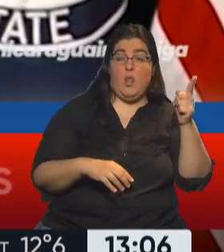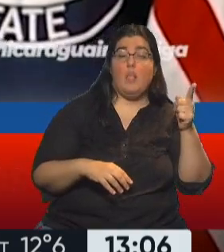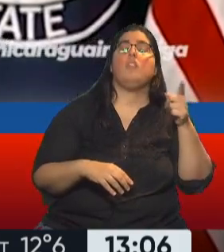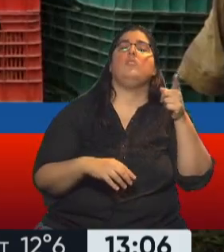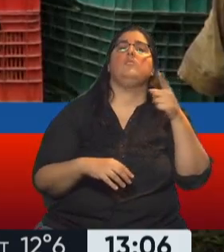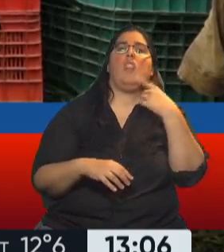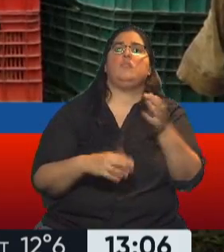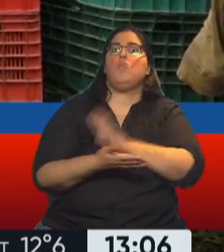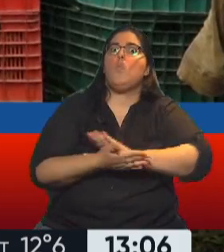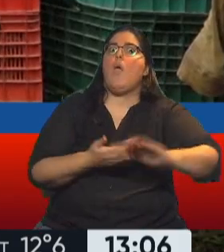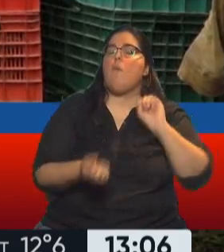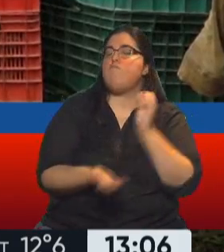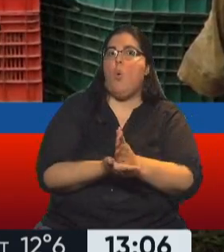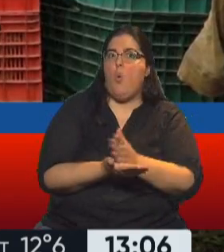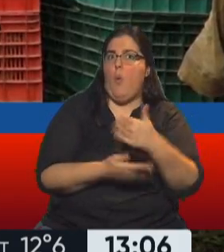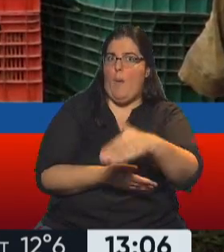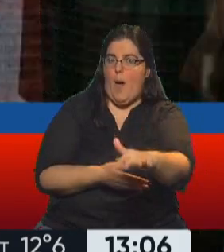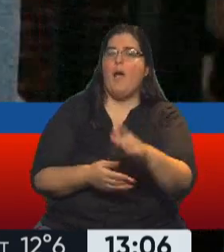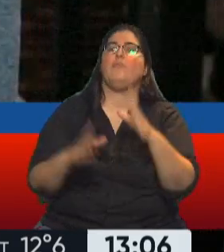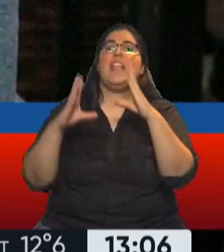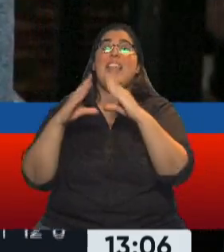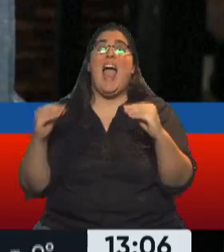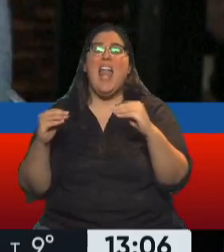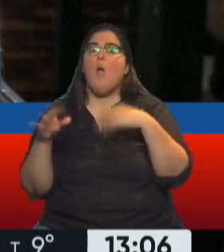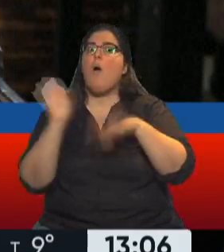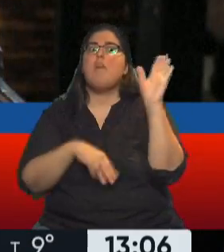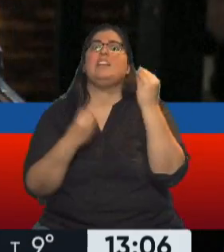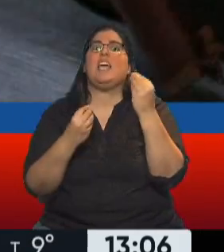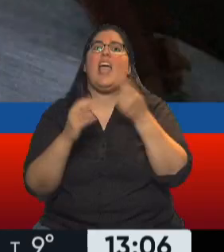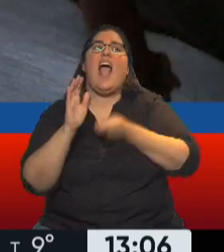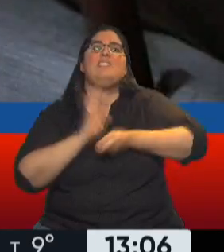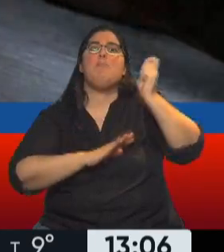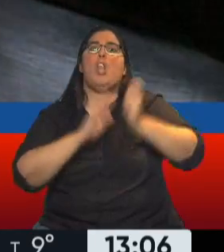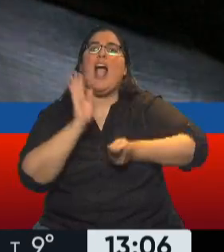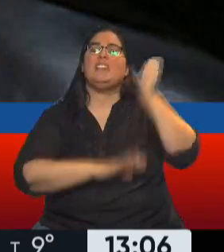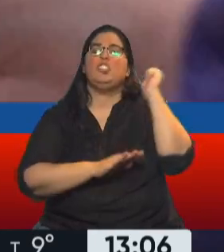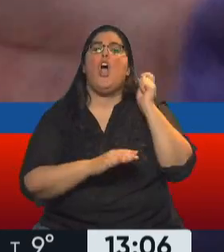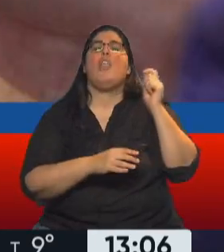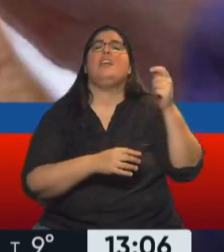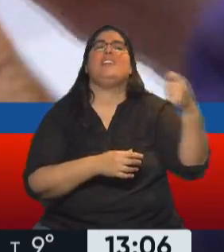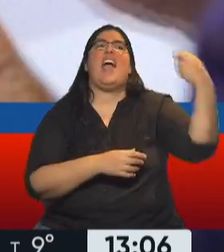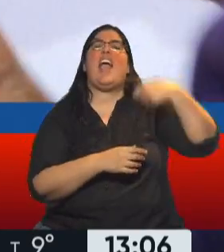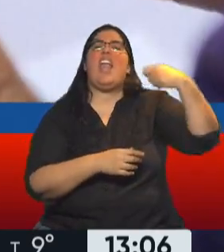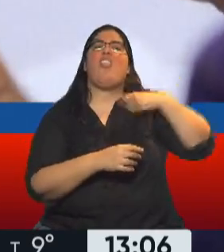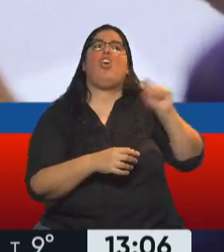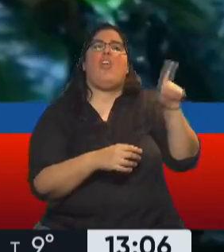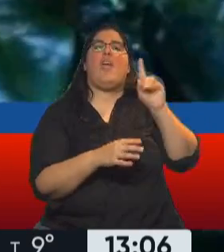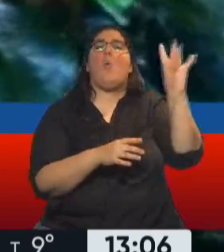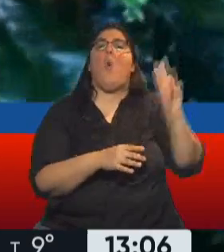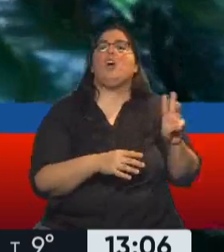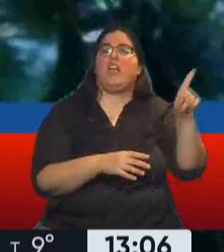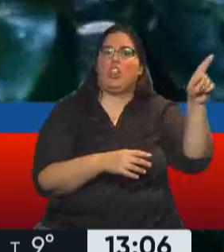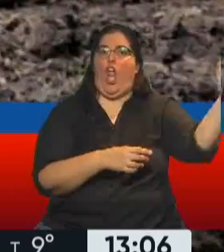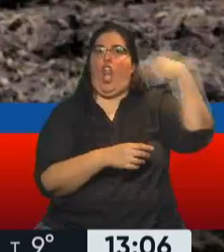sanciones. Nicaragua depende principalmente de las exportaciones y créditos otorgados por Washington. Su